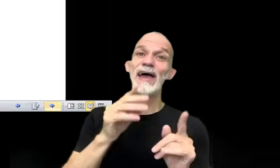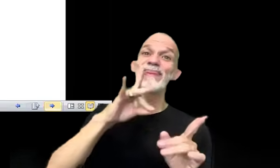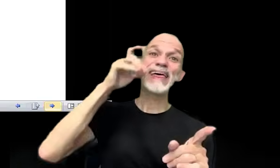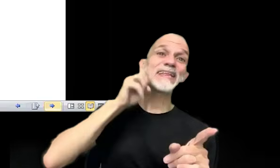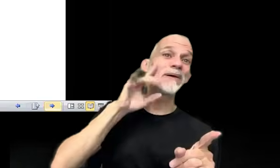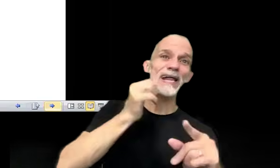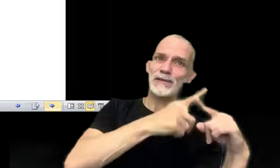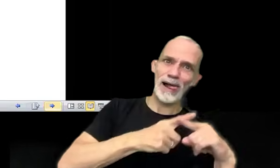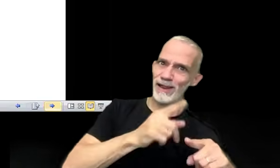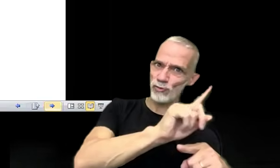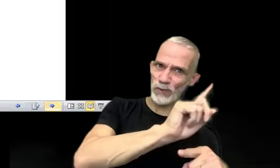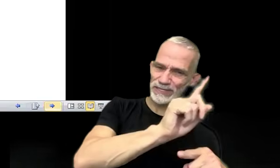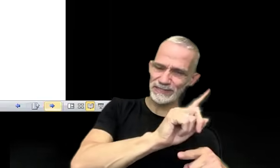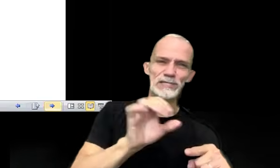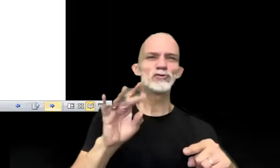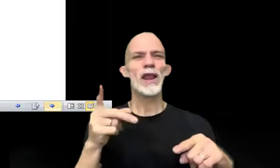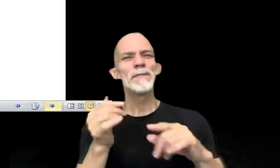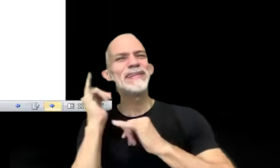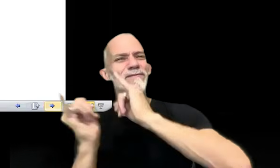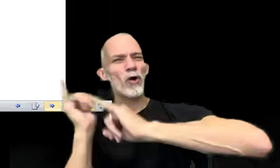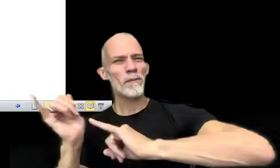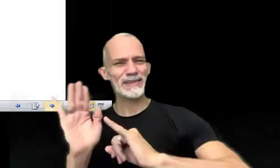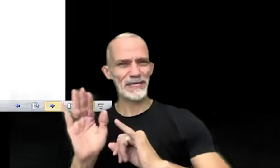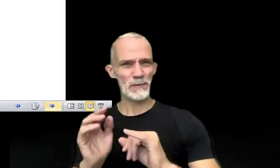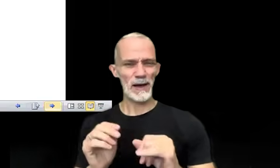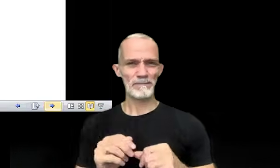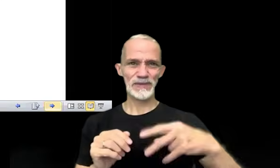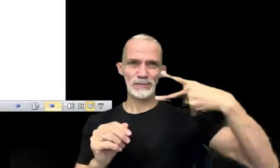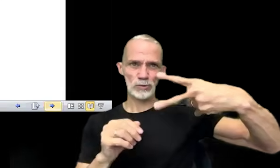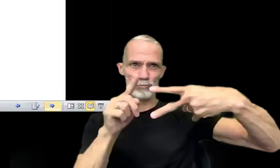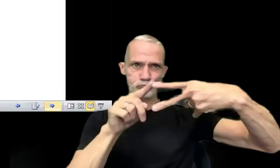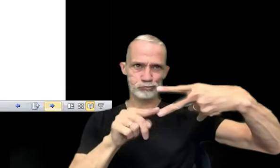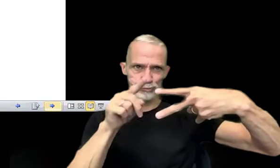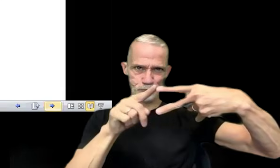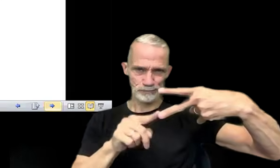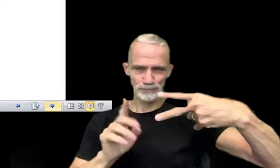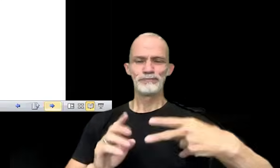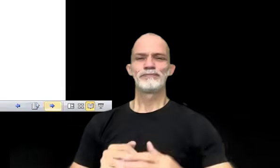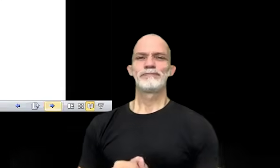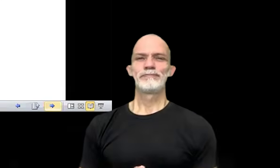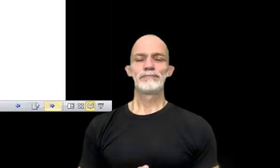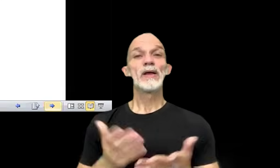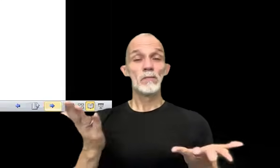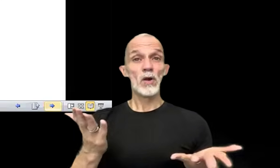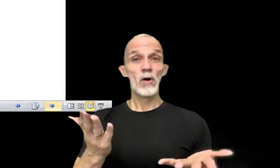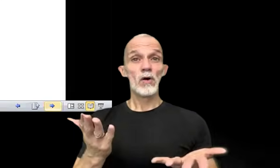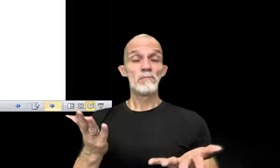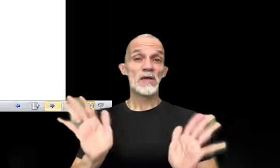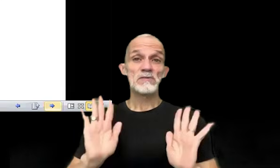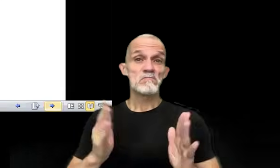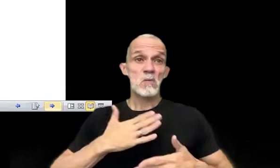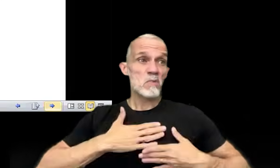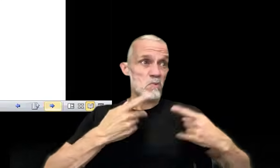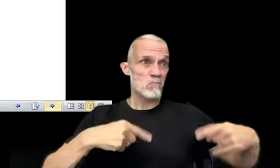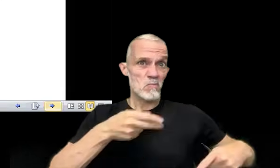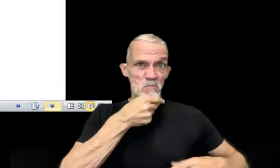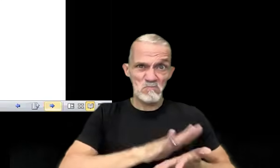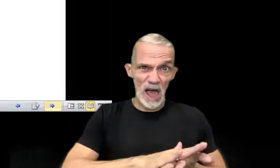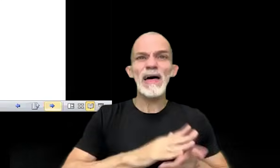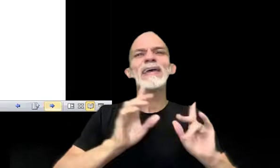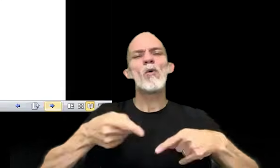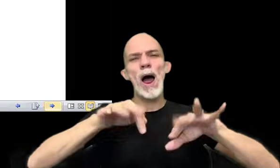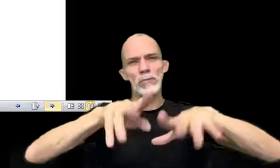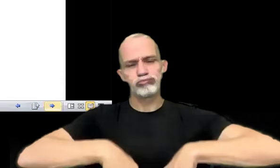ser determinativa, como en el caso de la primera viñeta, pero así no tengan patrimonio,